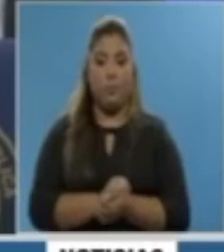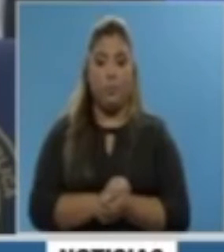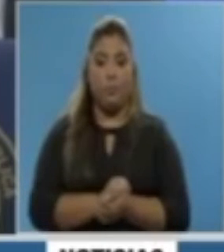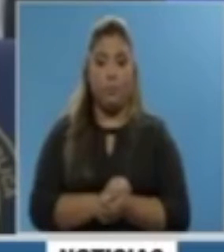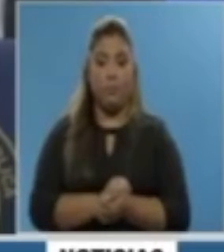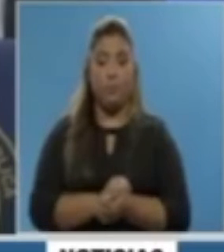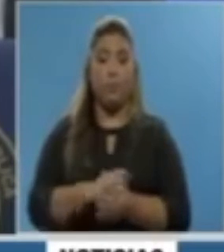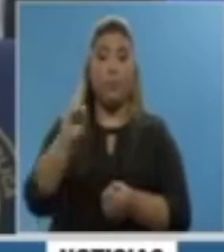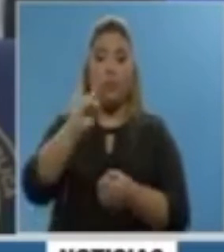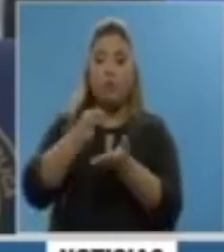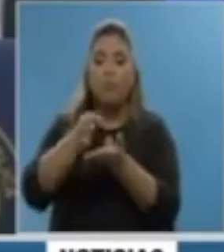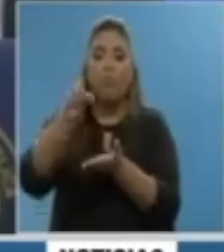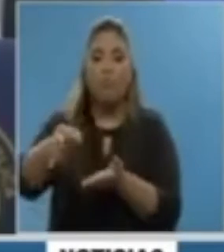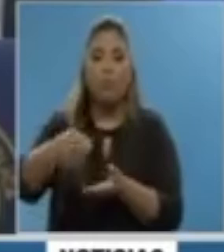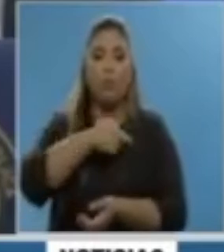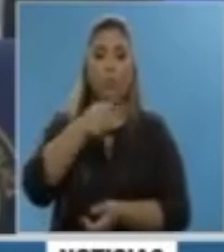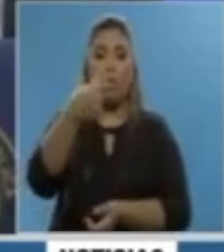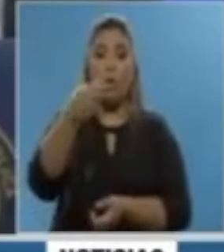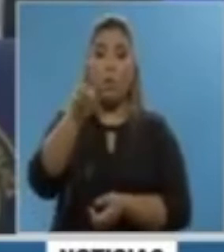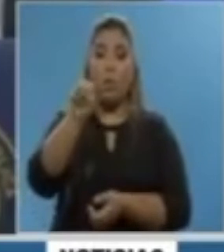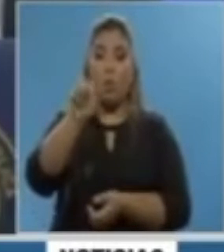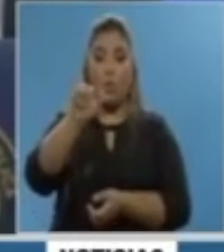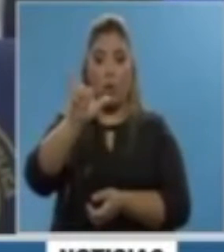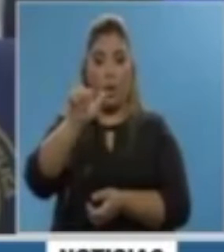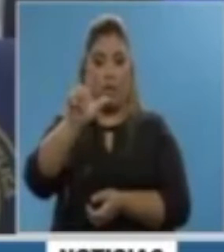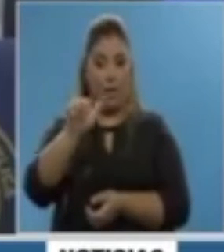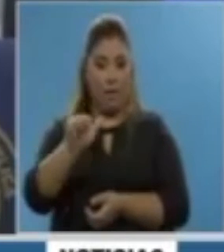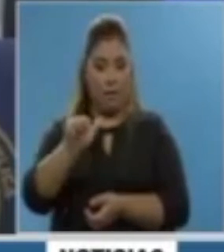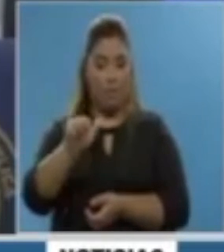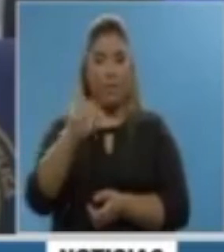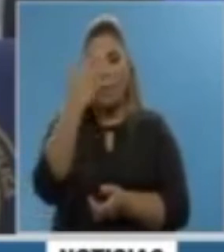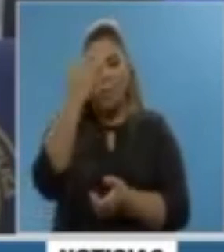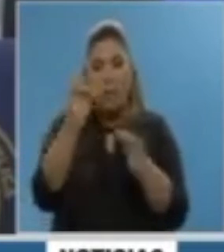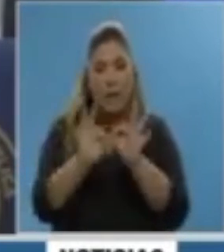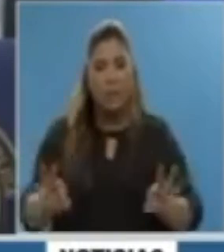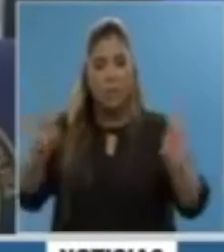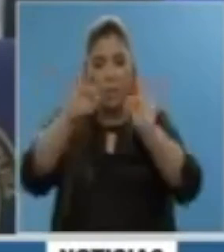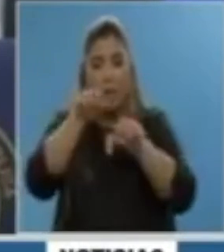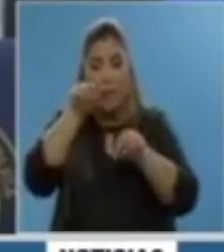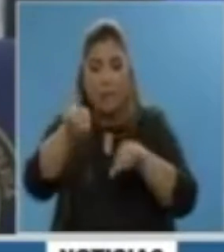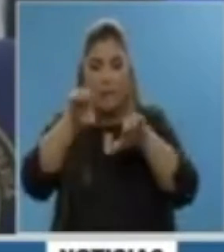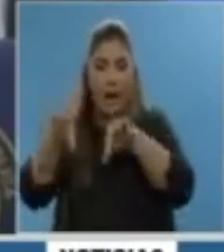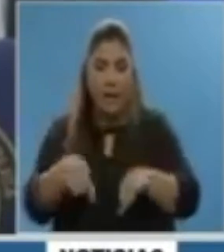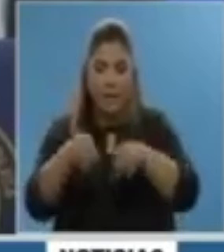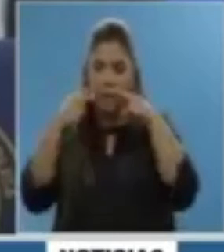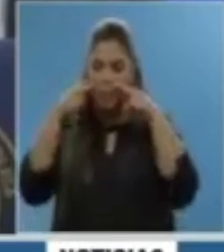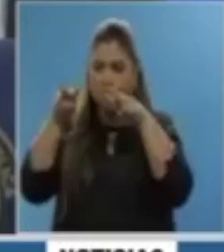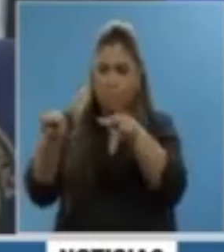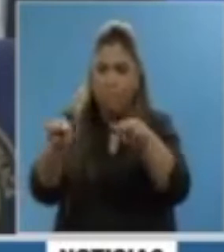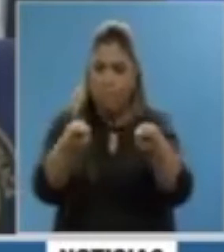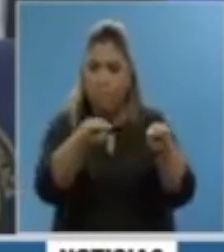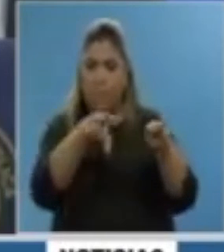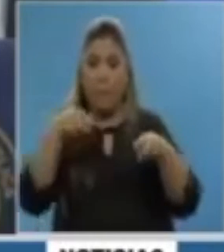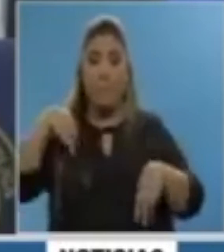en Gunayala también tenemos 2 focos. ¿Por qué es esto importante? Porque aquí es donde las actividades de vigilancia epidemiológica van a